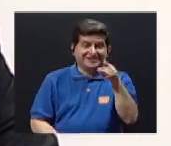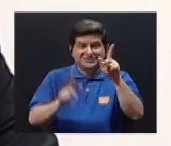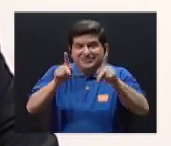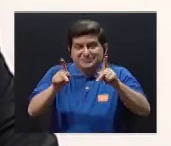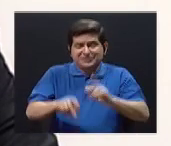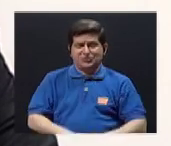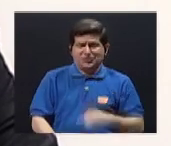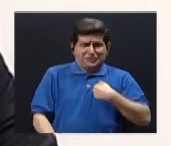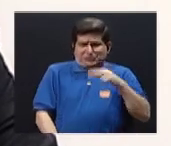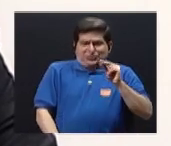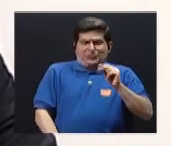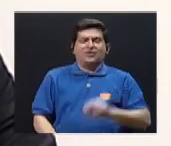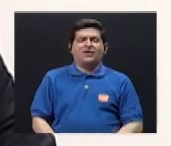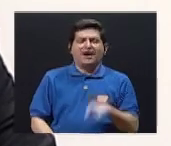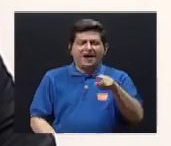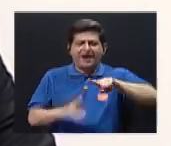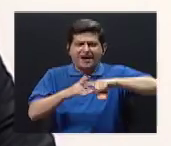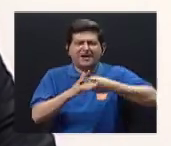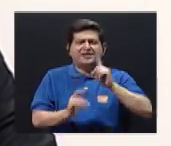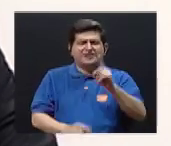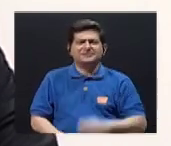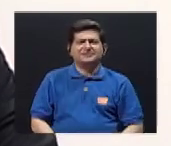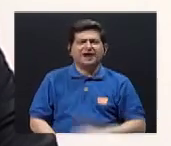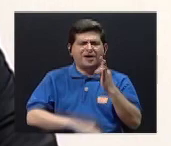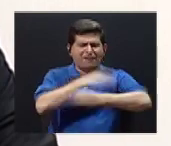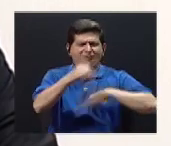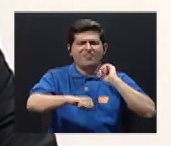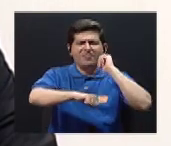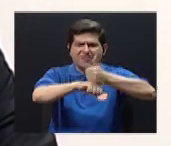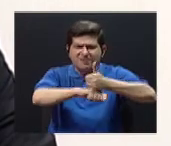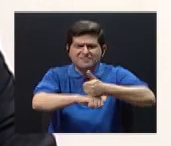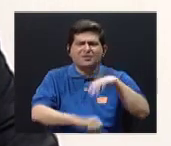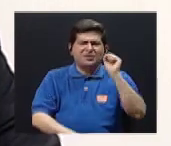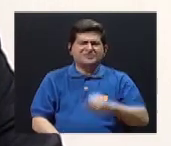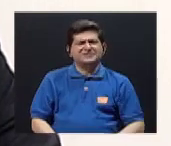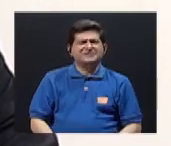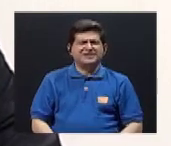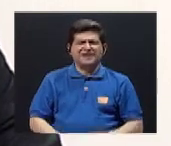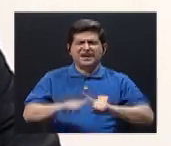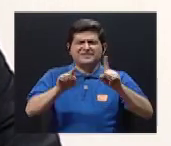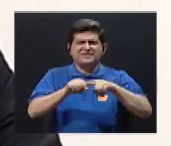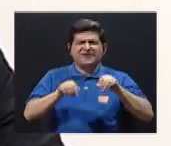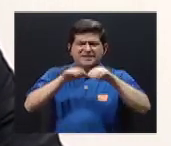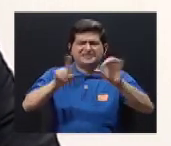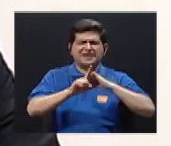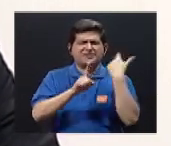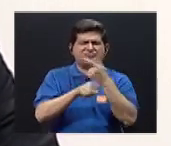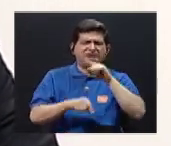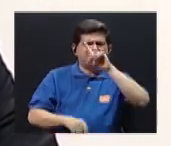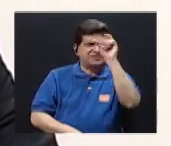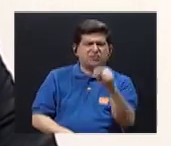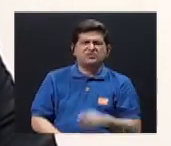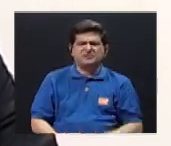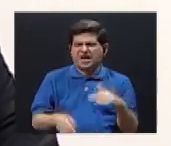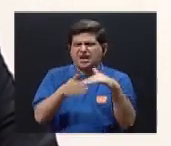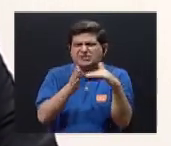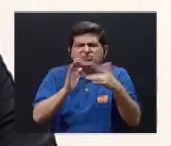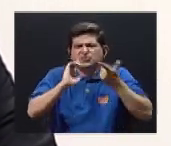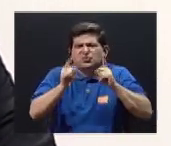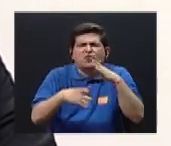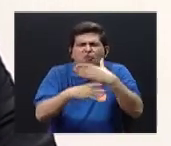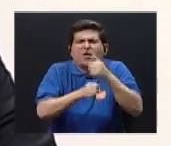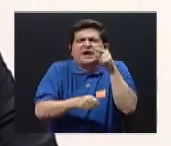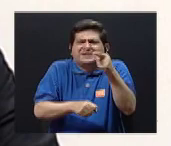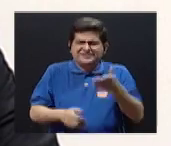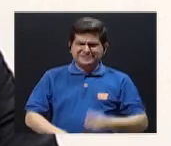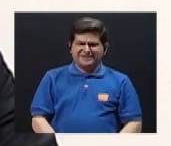Entonces, a partir de ahí nace un arquetipo. Y sí nos han cuestionado en redes sociales, por ahí alguien nos decía, pero ¿qué estudios